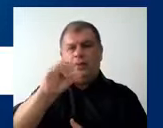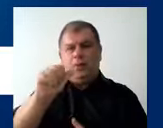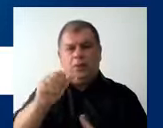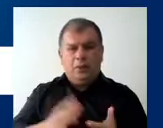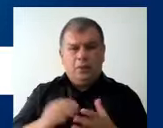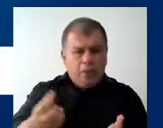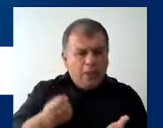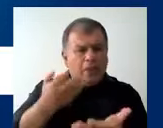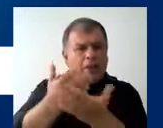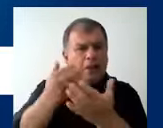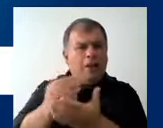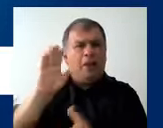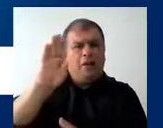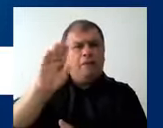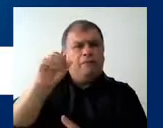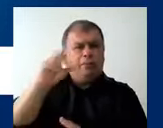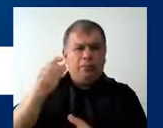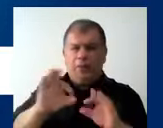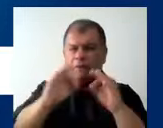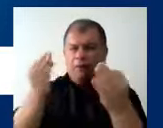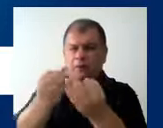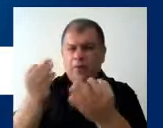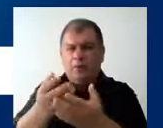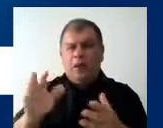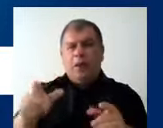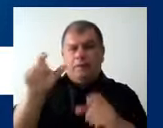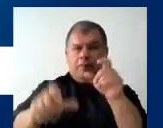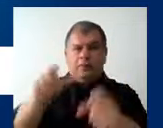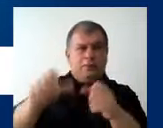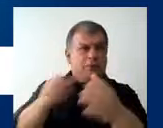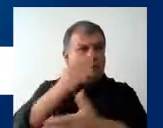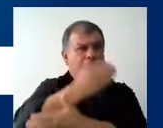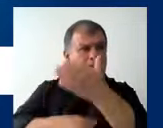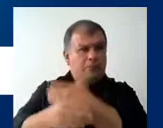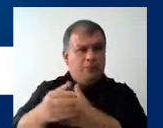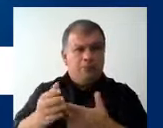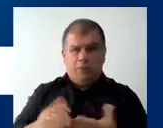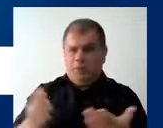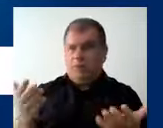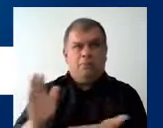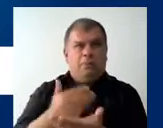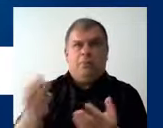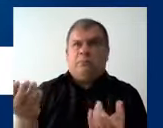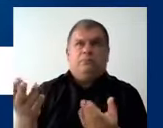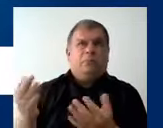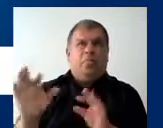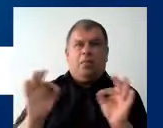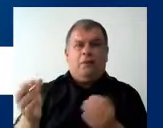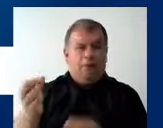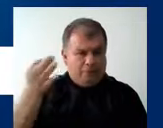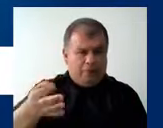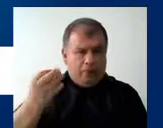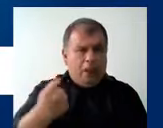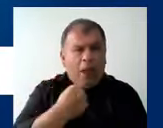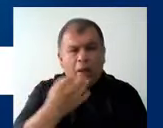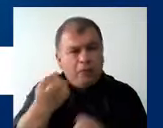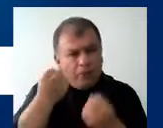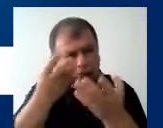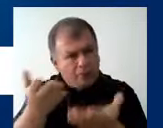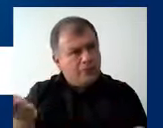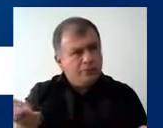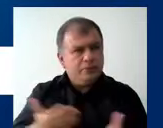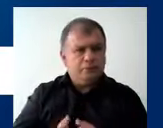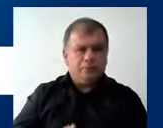iban a entregar bono a las familias en los cuales hay personas con discapacidad, pero nada fue cierto. ¿Hay alguna información?